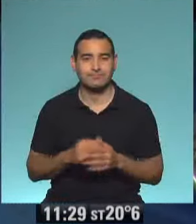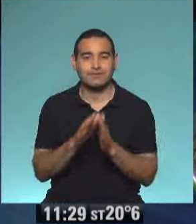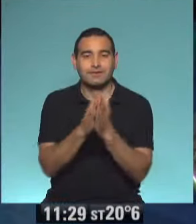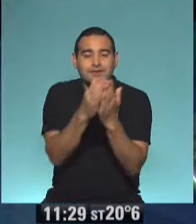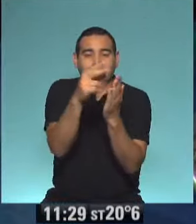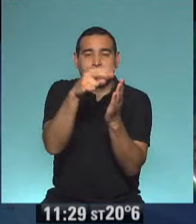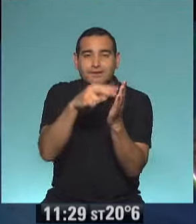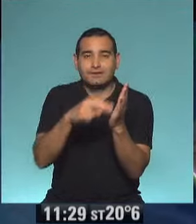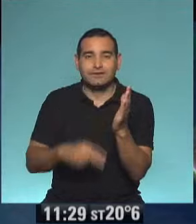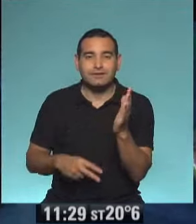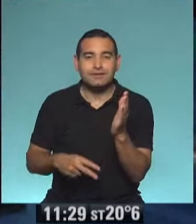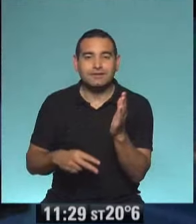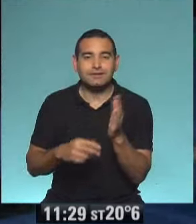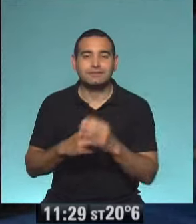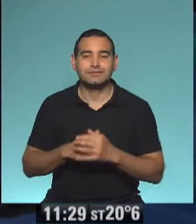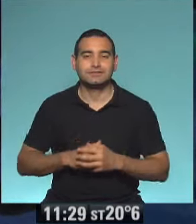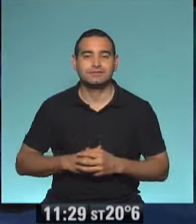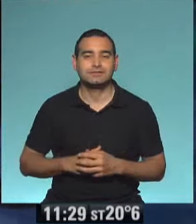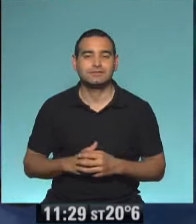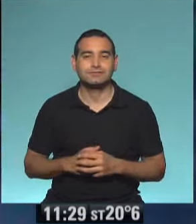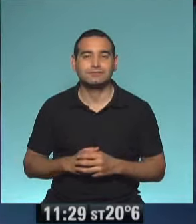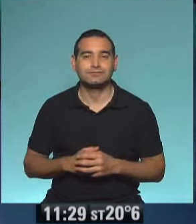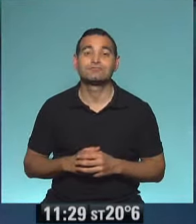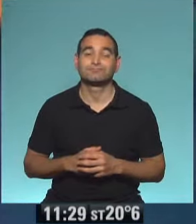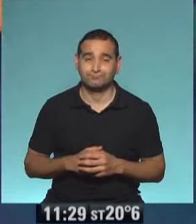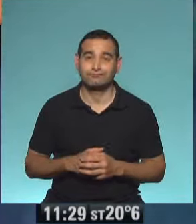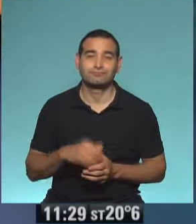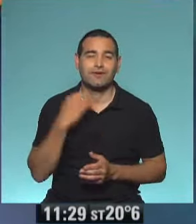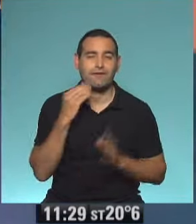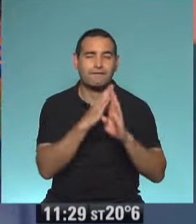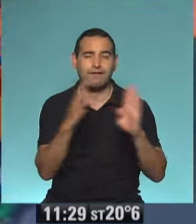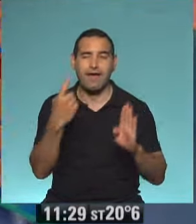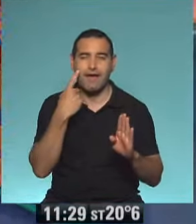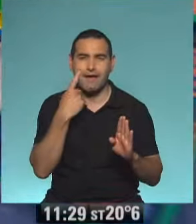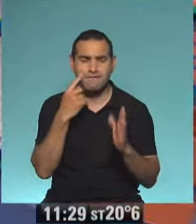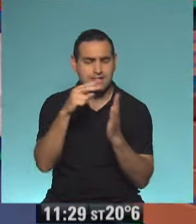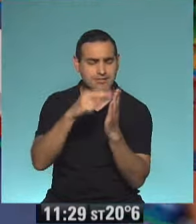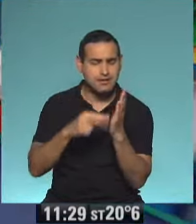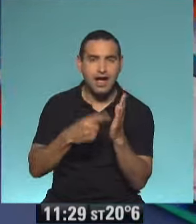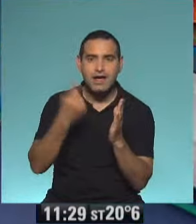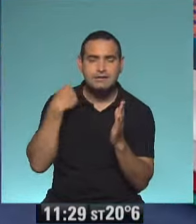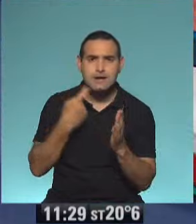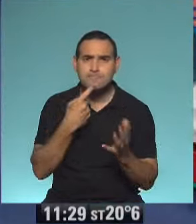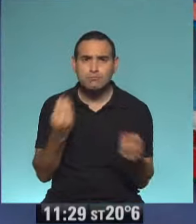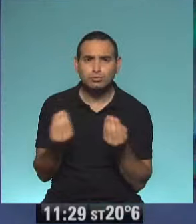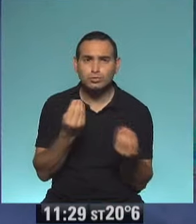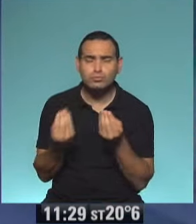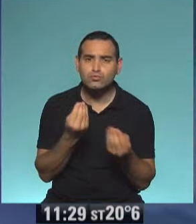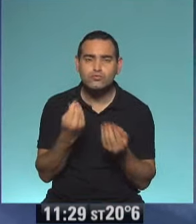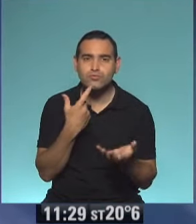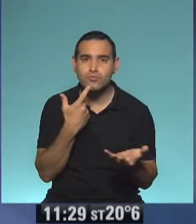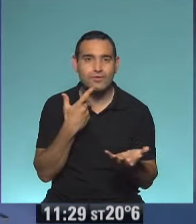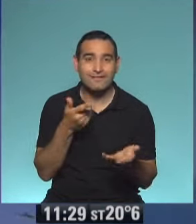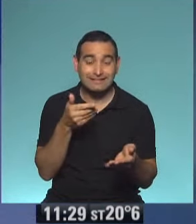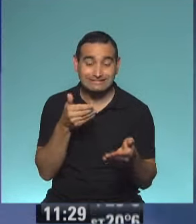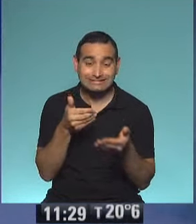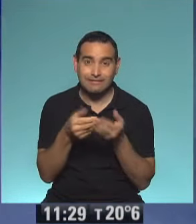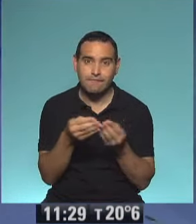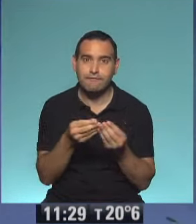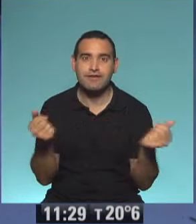terminar de leer. ¡Es así! Así que vamos a la biblioteca. Sí, que nos quedamos con una intriga ayer, no saben. Falta un poquito nada más de esta